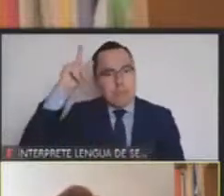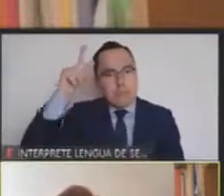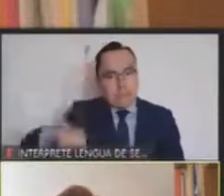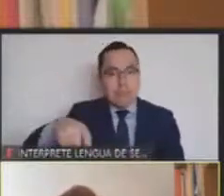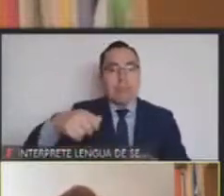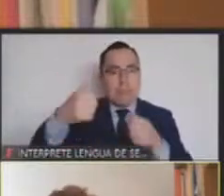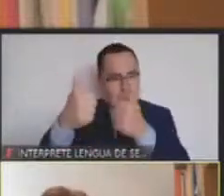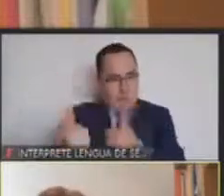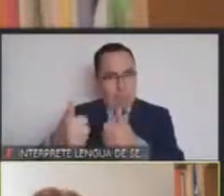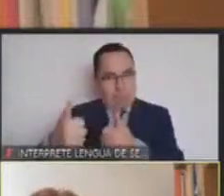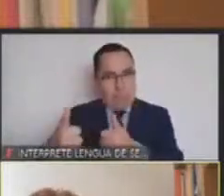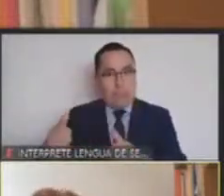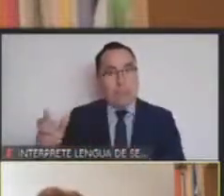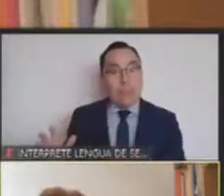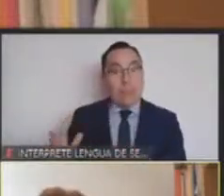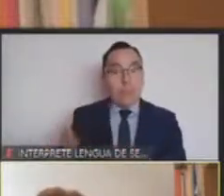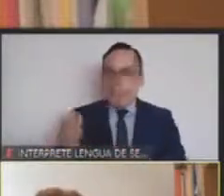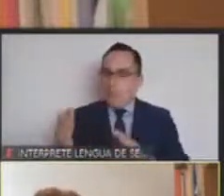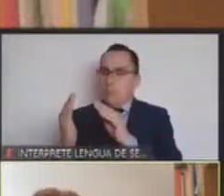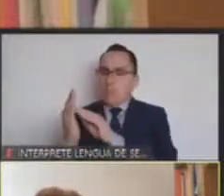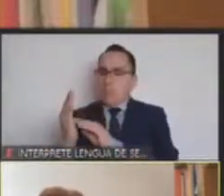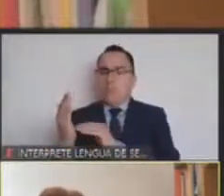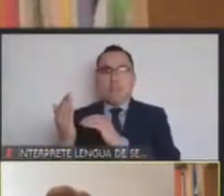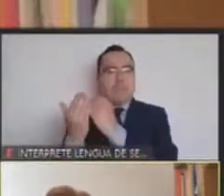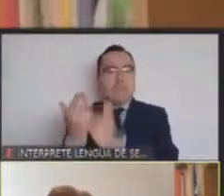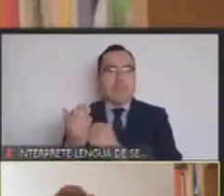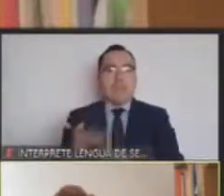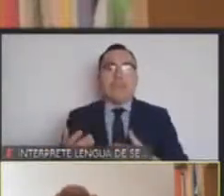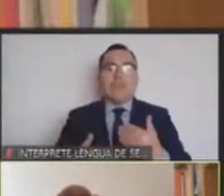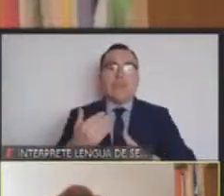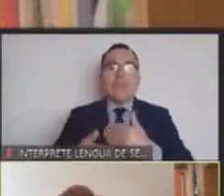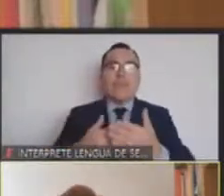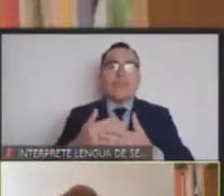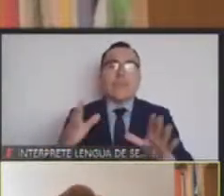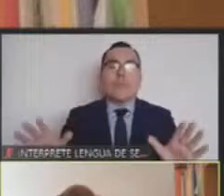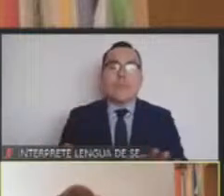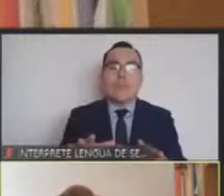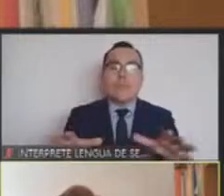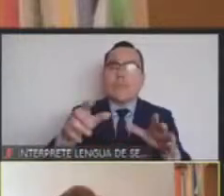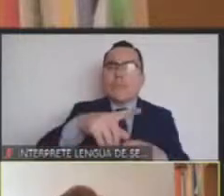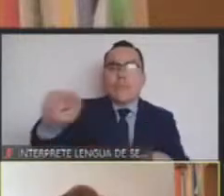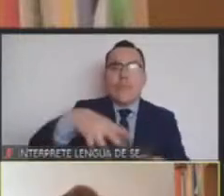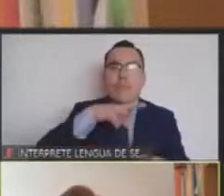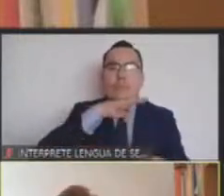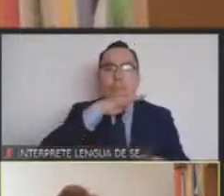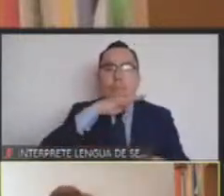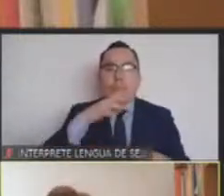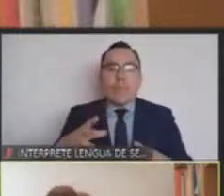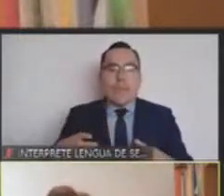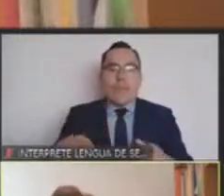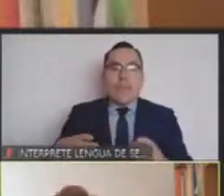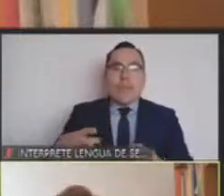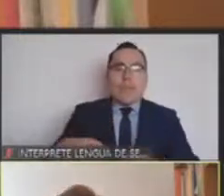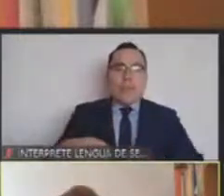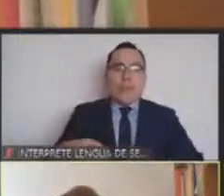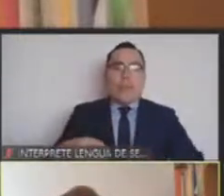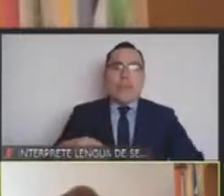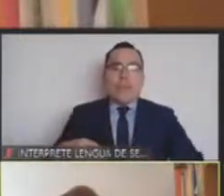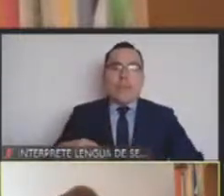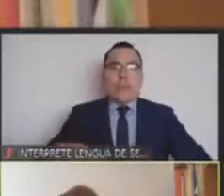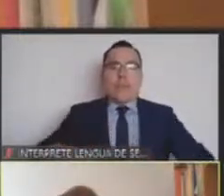judicatura, porque de esa forma se incrementan también los beneficios de los usuarios del sistema y mejora el